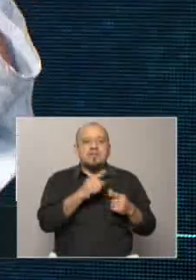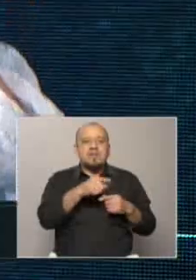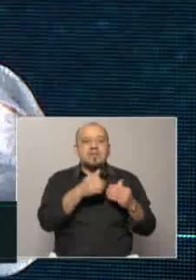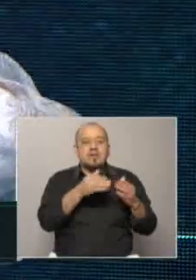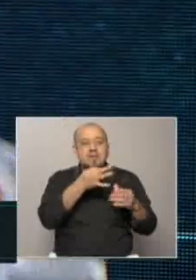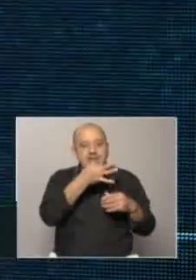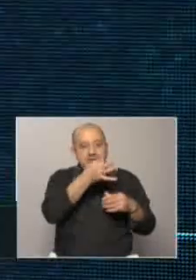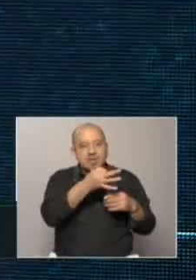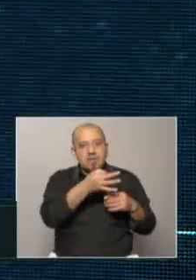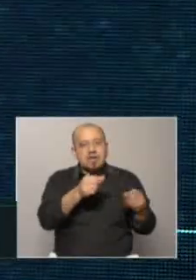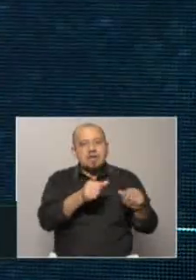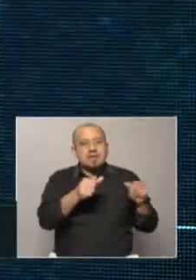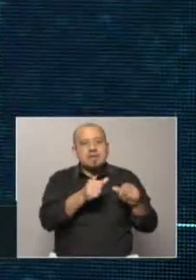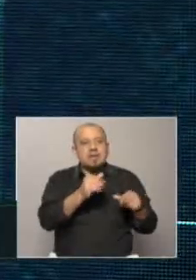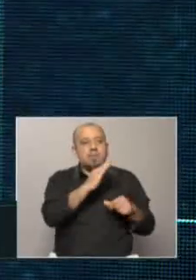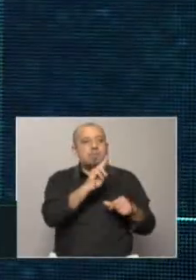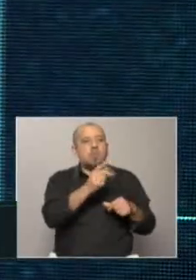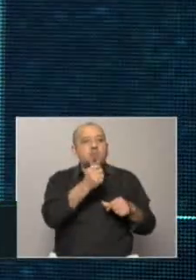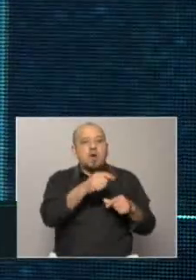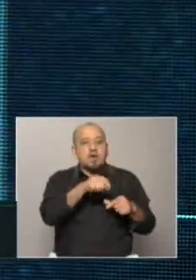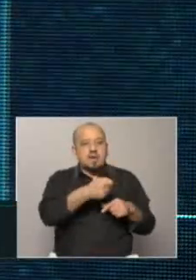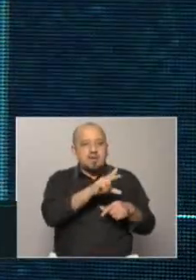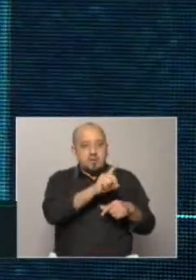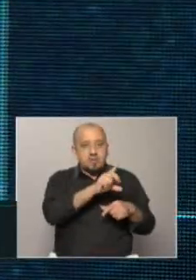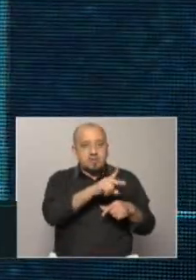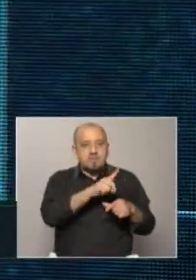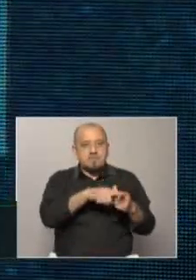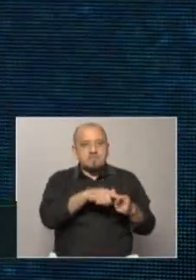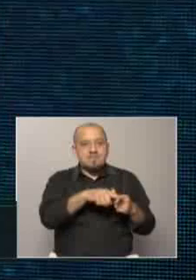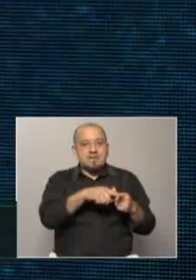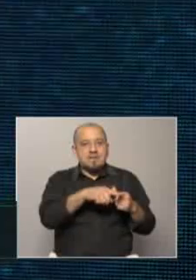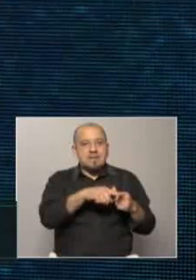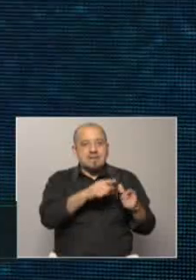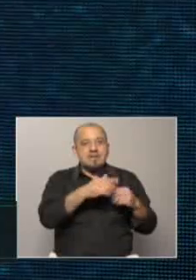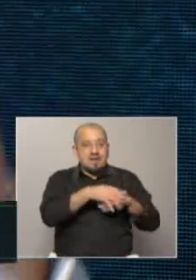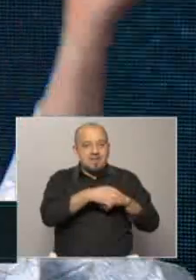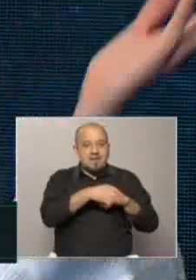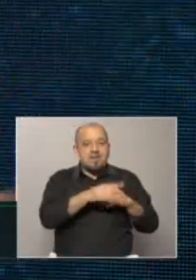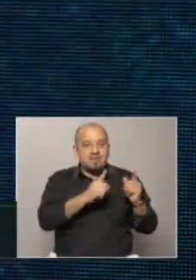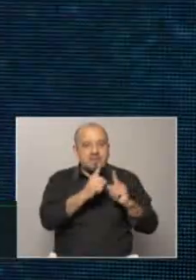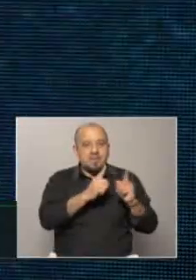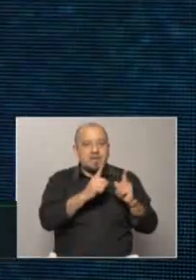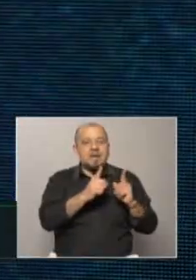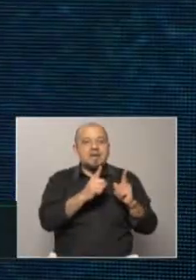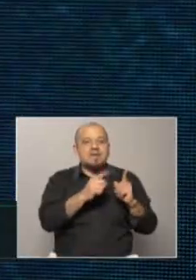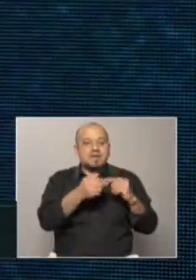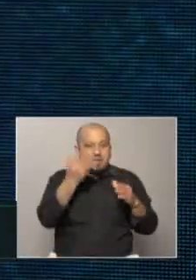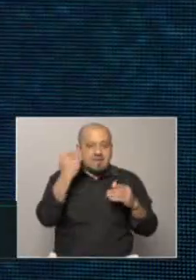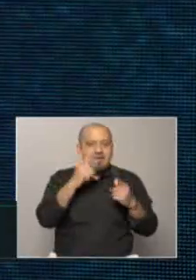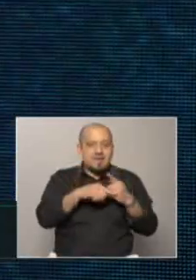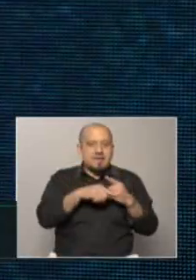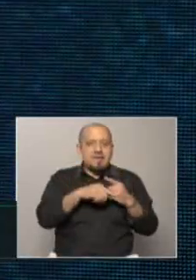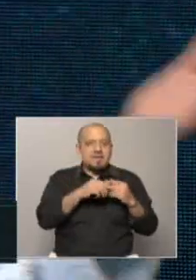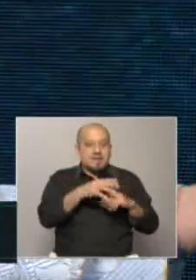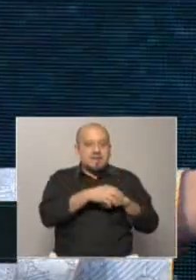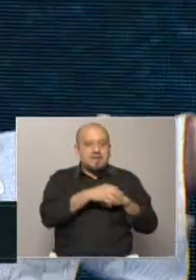a él le dijeron para hacer la púa en Canal 12, él me llamó, nosotros somos amigos de la facultad, o sea, más allá de que éramos de la misma clase,